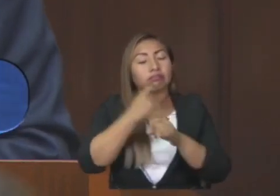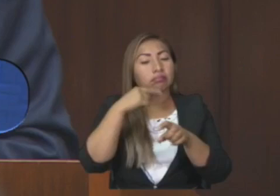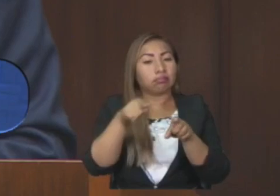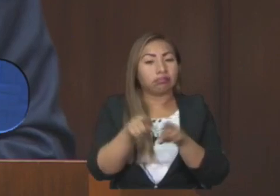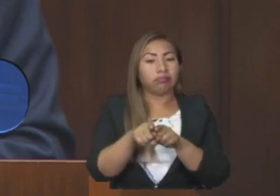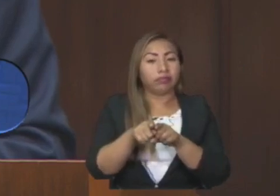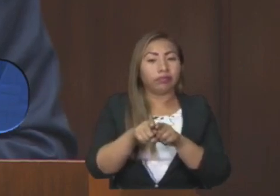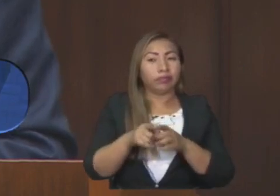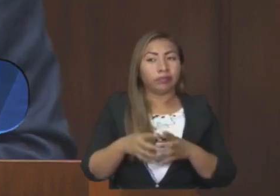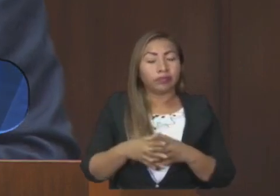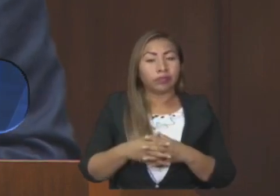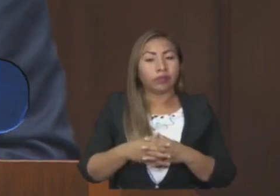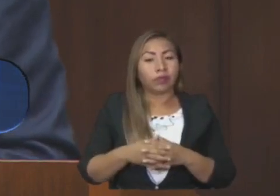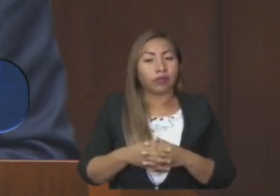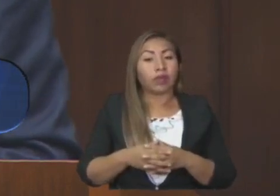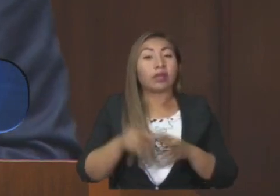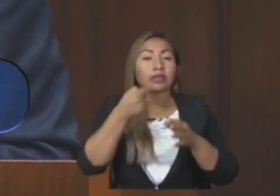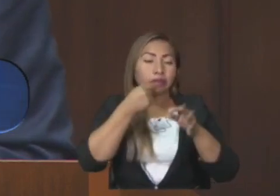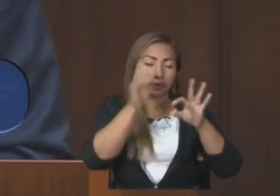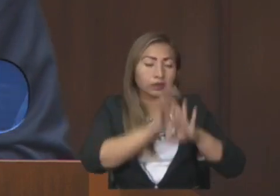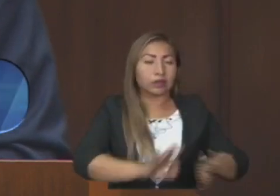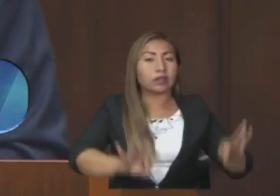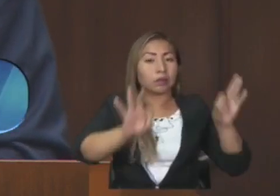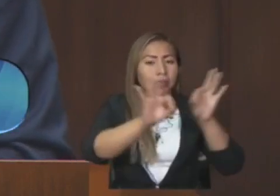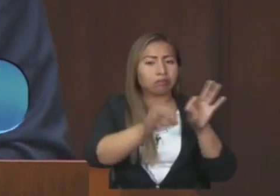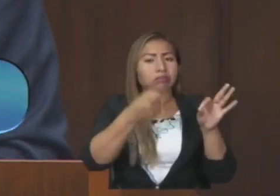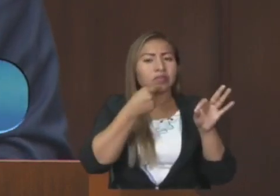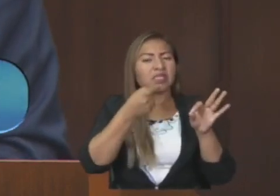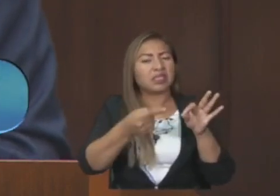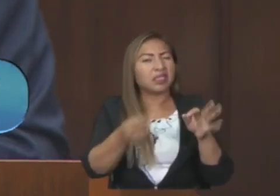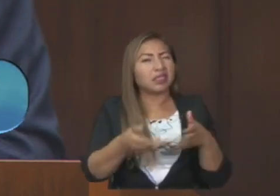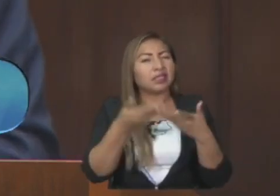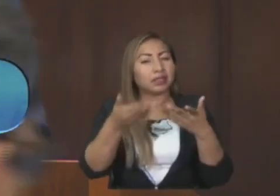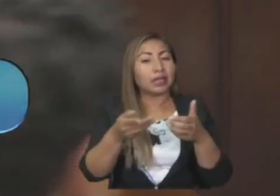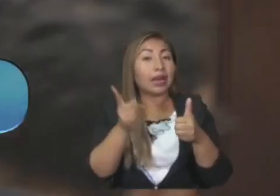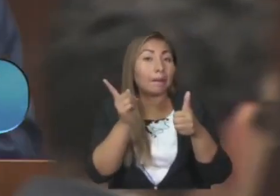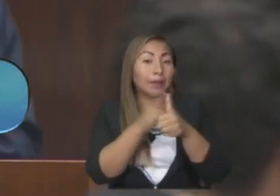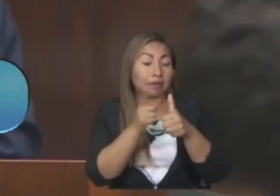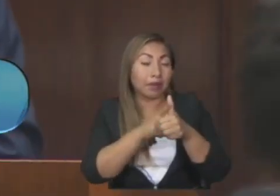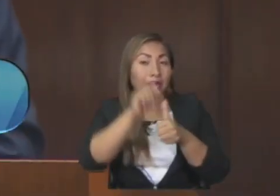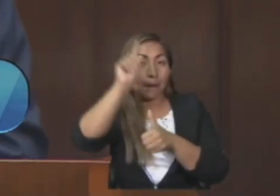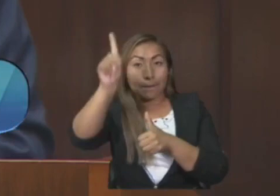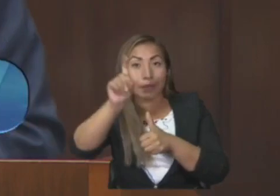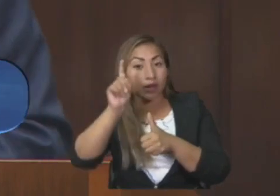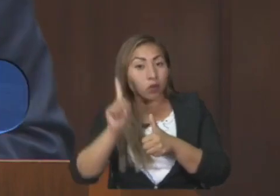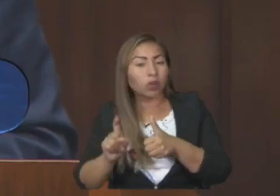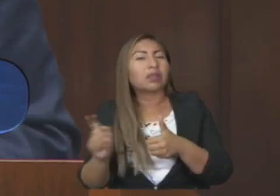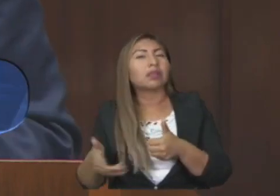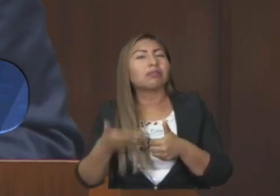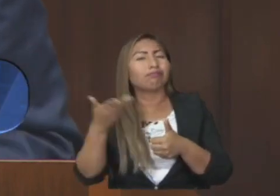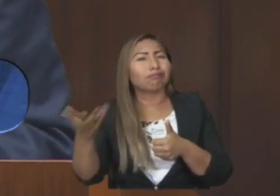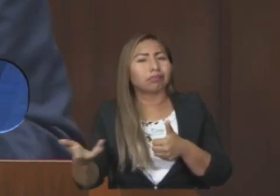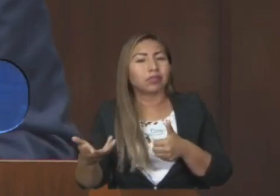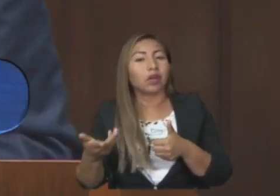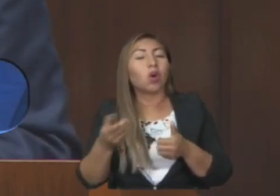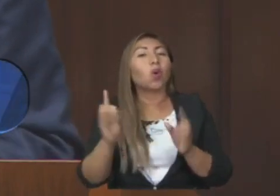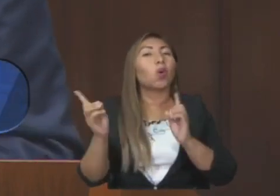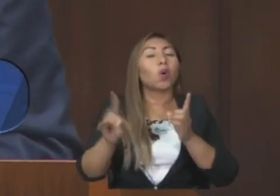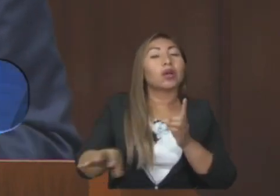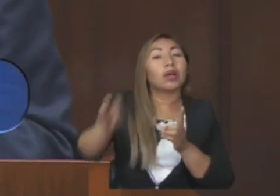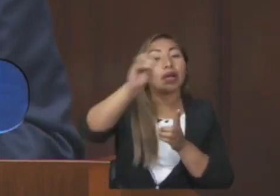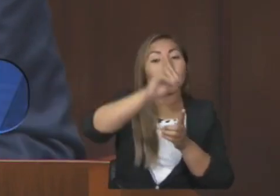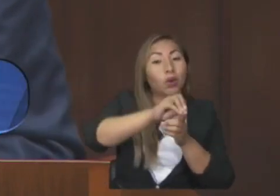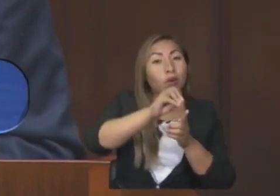mineras. Es importante finalizar esta primera pregunta, diputados, recalcando que el objetivo primordial